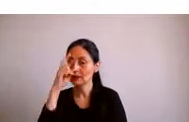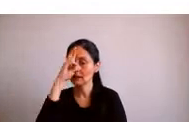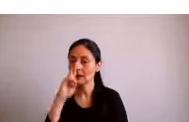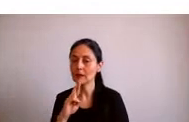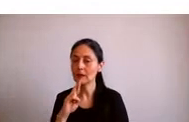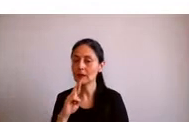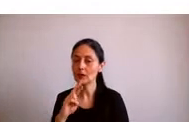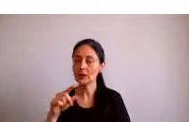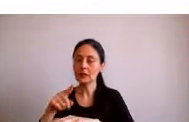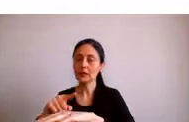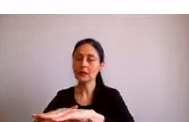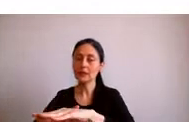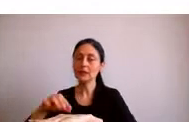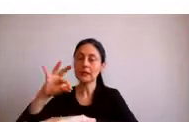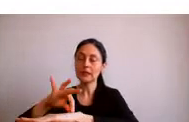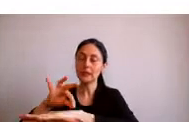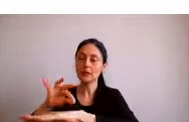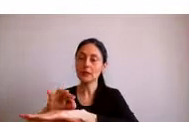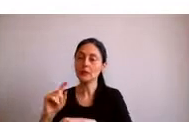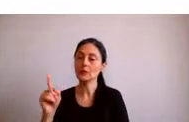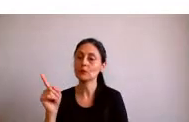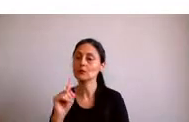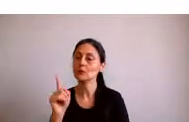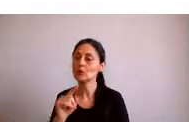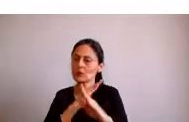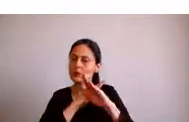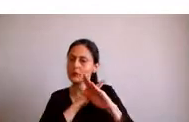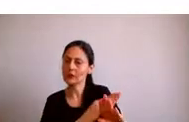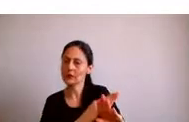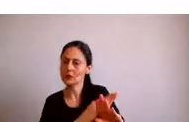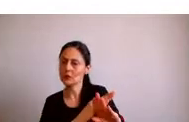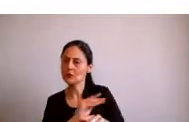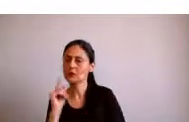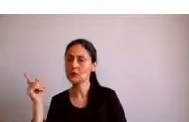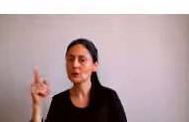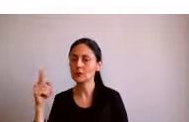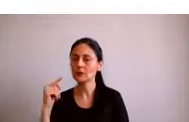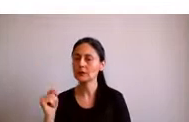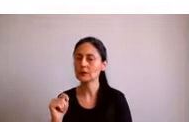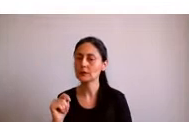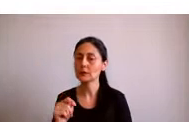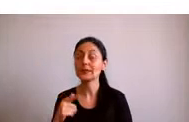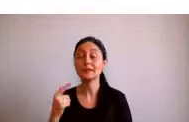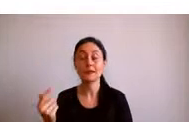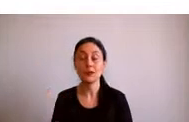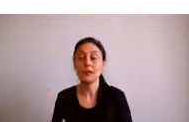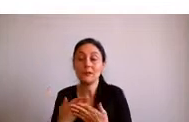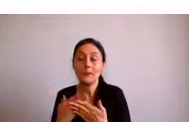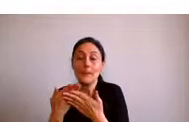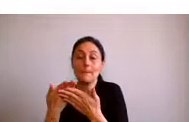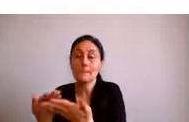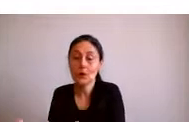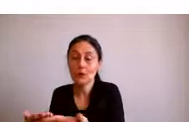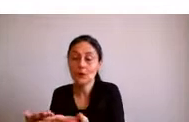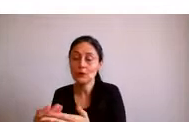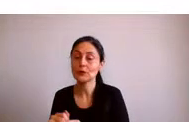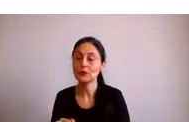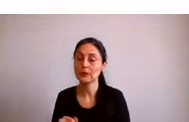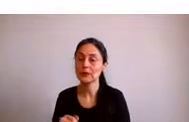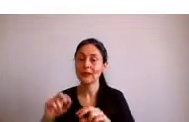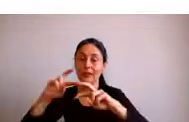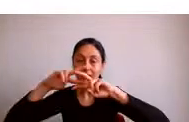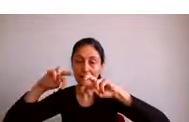solo está enfocado en la prevención o en el diagnóstico, sino que en la prevención y también en la promoción de la salud. De hecho, es parte de uno de nuestro